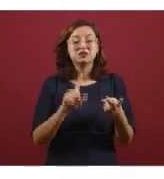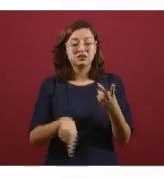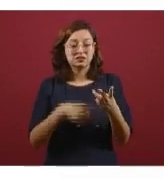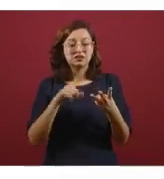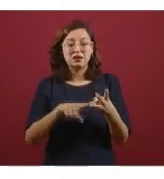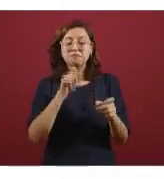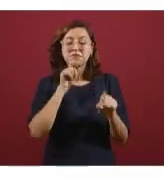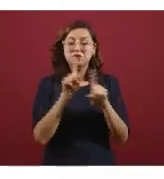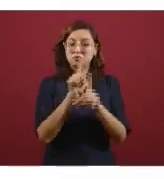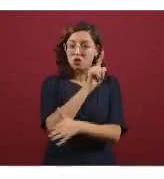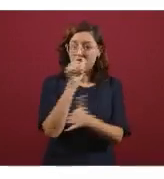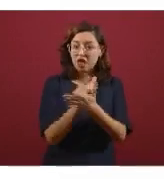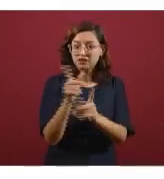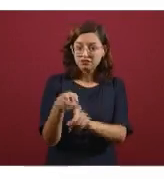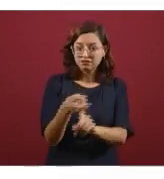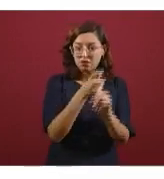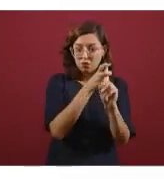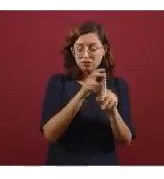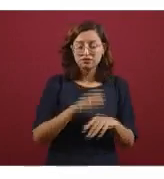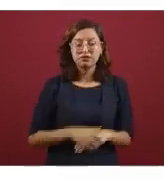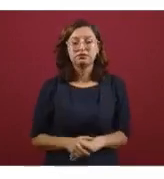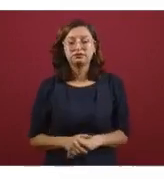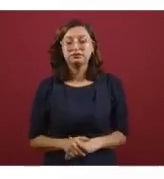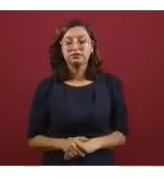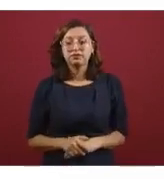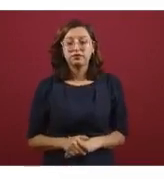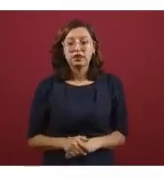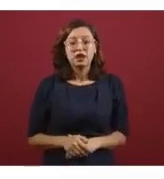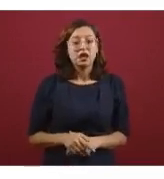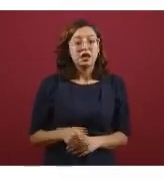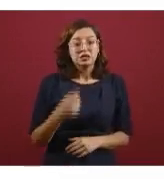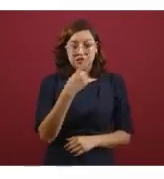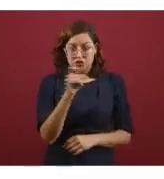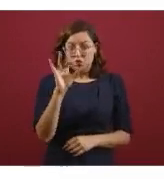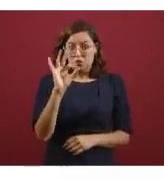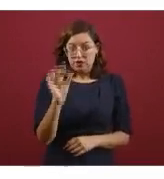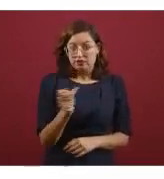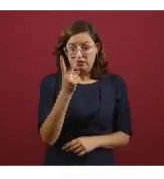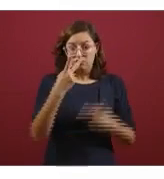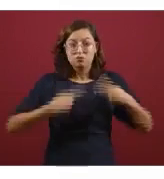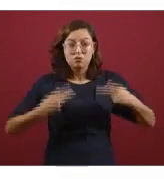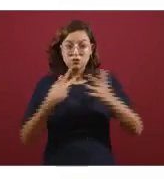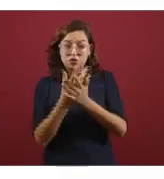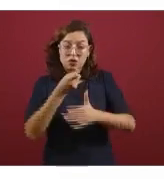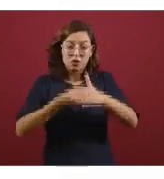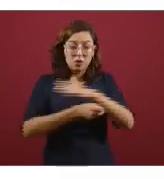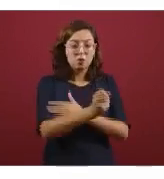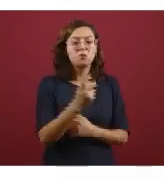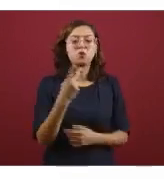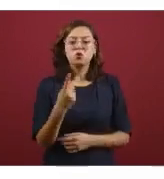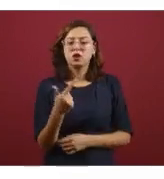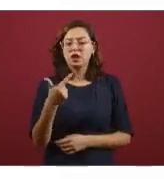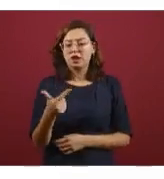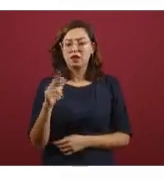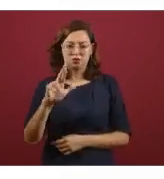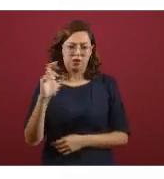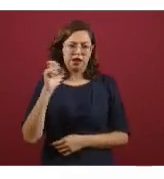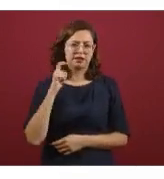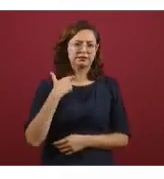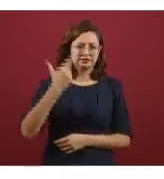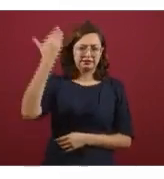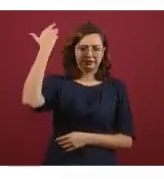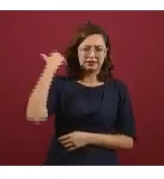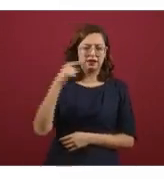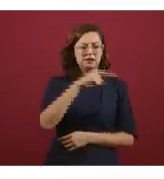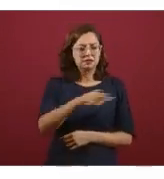de Secuestro. De las 142 personas detenidas, la Procuraduría General de la República entonces procesó